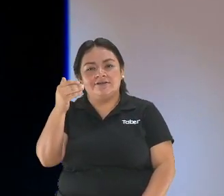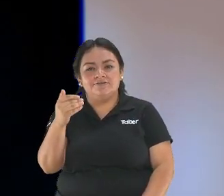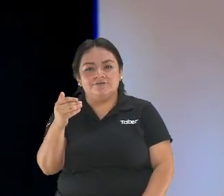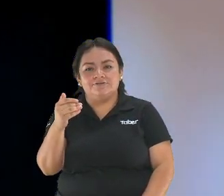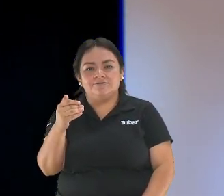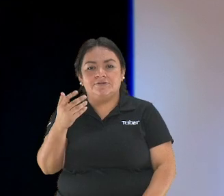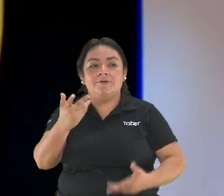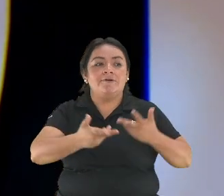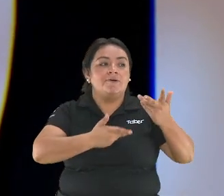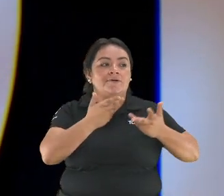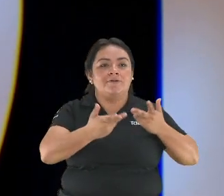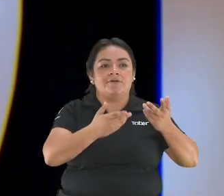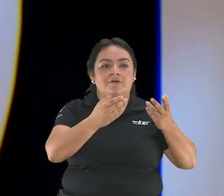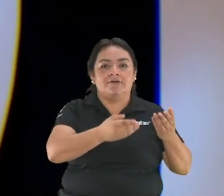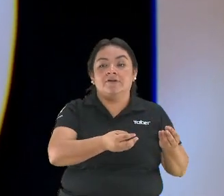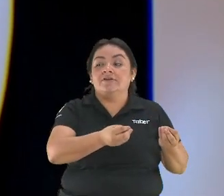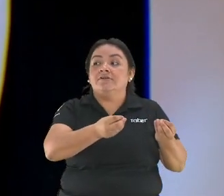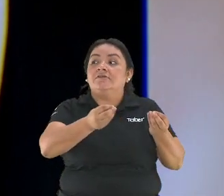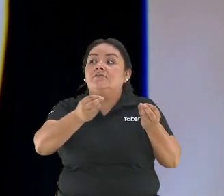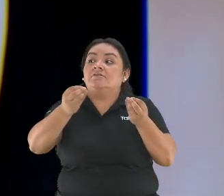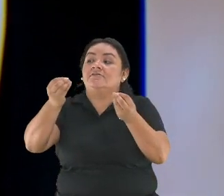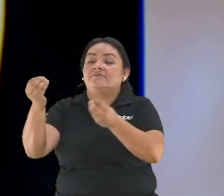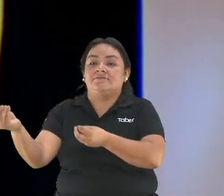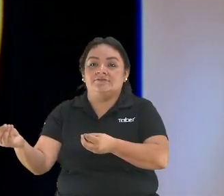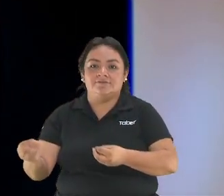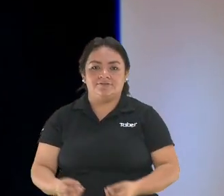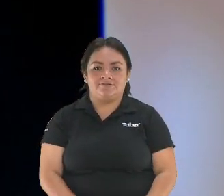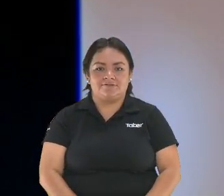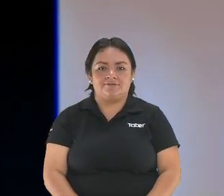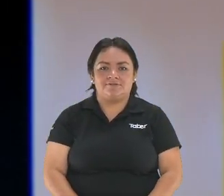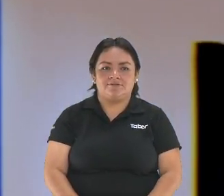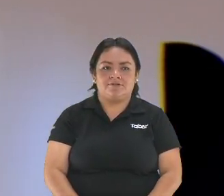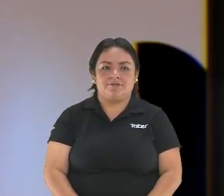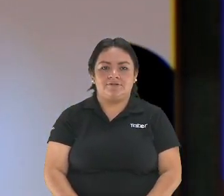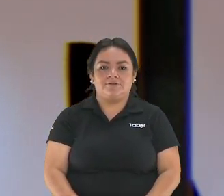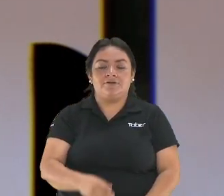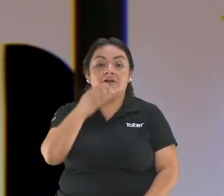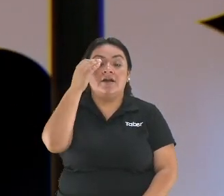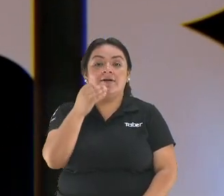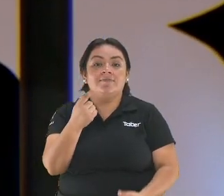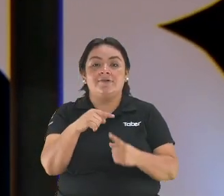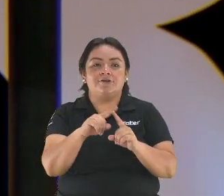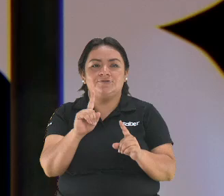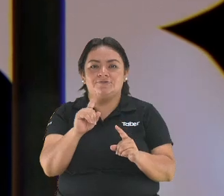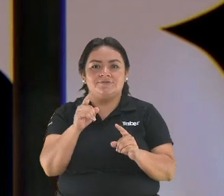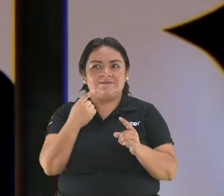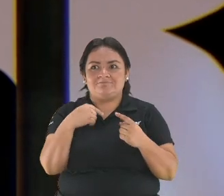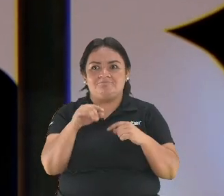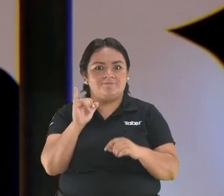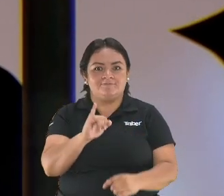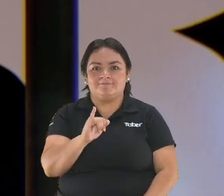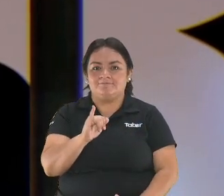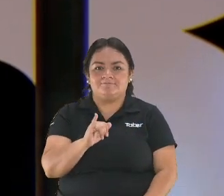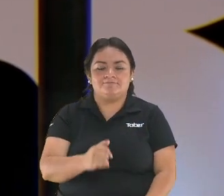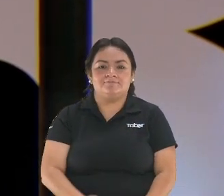vendió en la receta y lo agarraron de referencia a él pero no se mantuvo